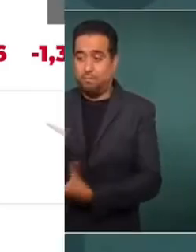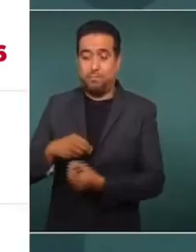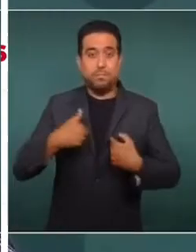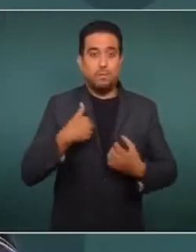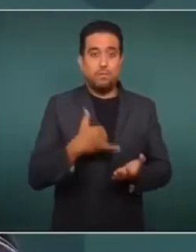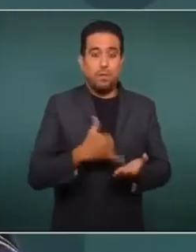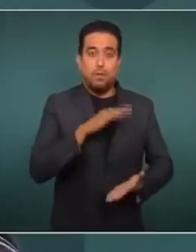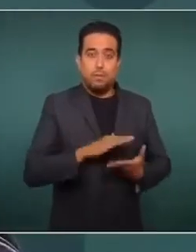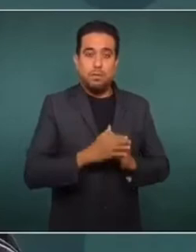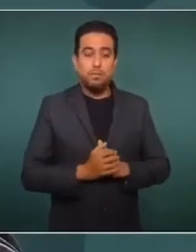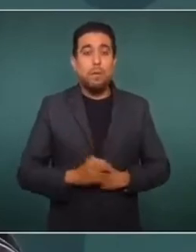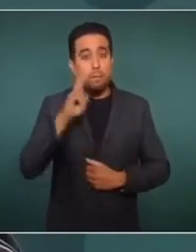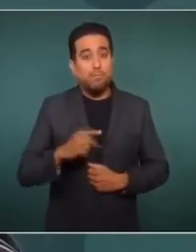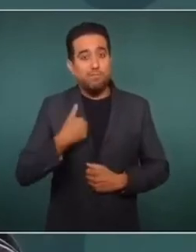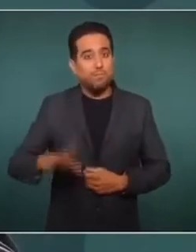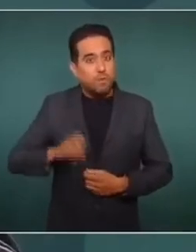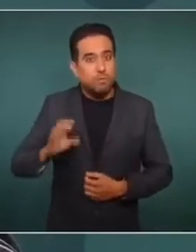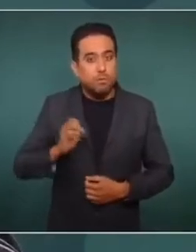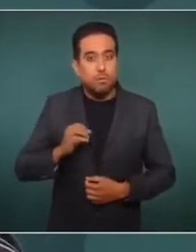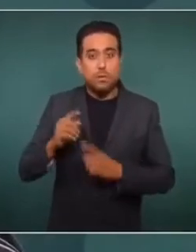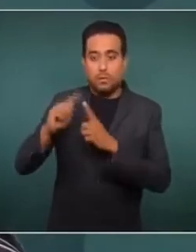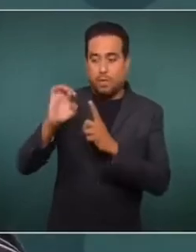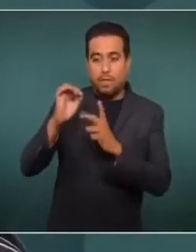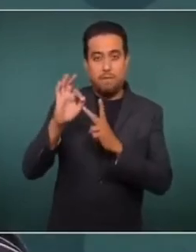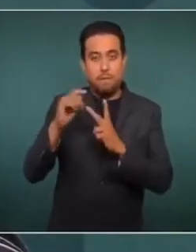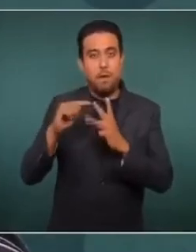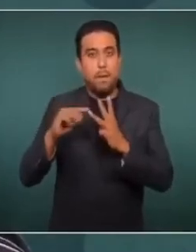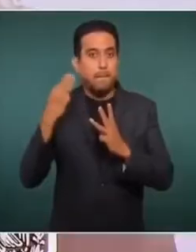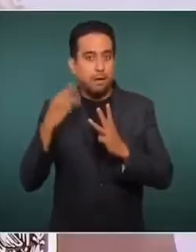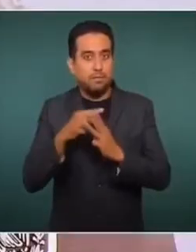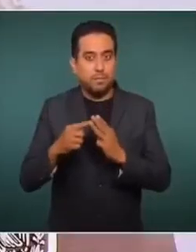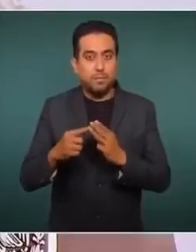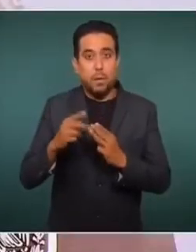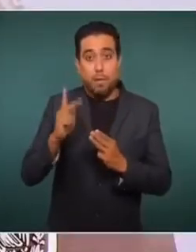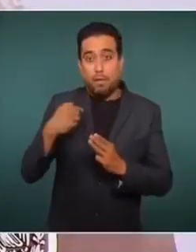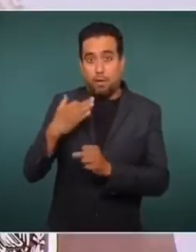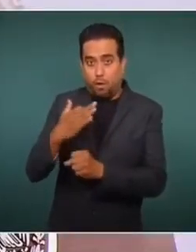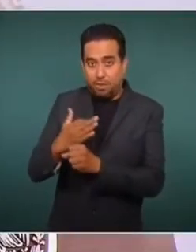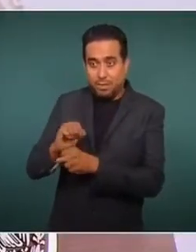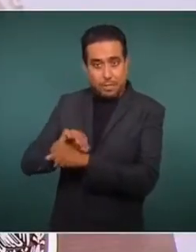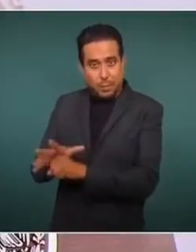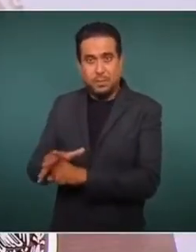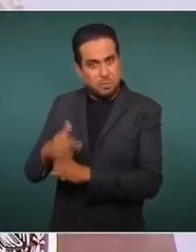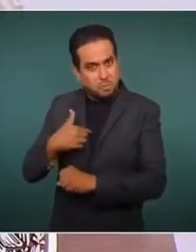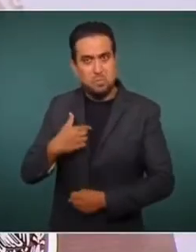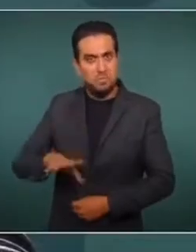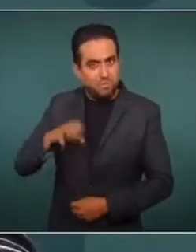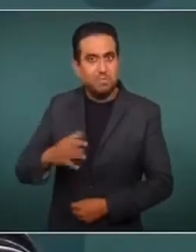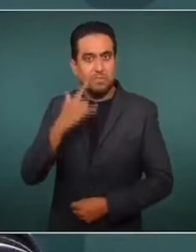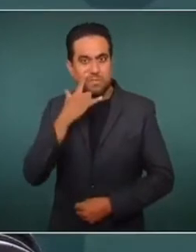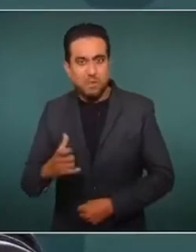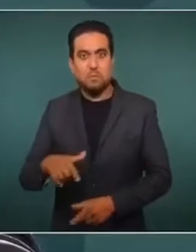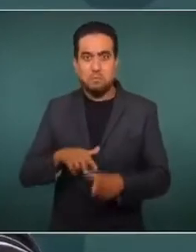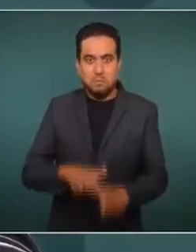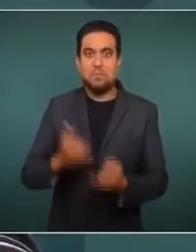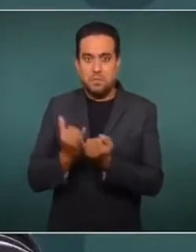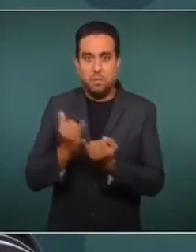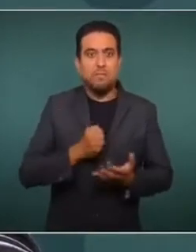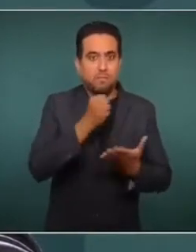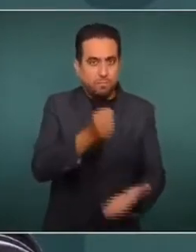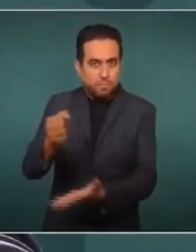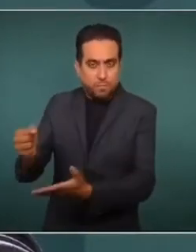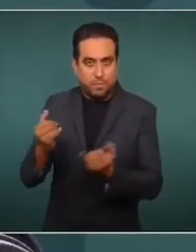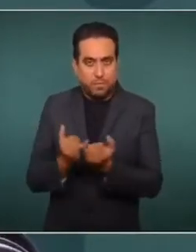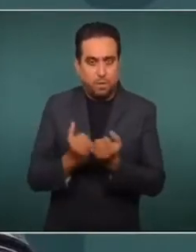el primer semestre de este año, a pesar de la pandemia, logramos mantener los mismos ingresos en términos